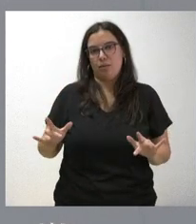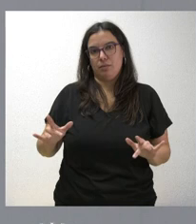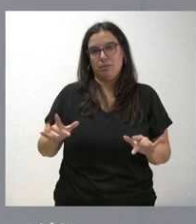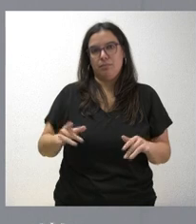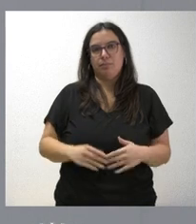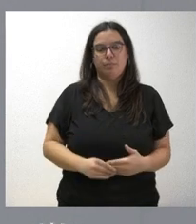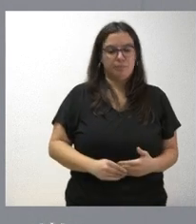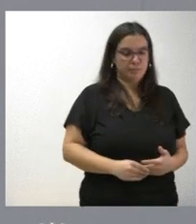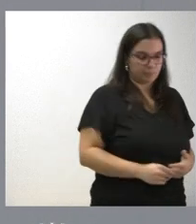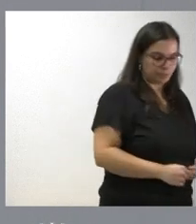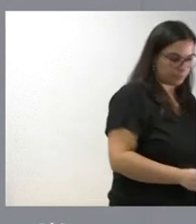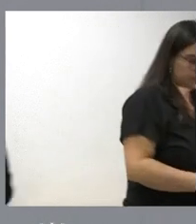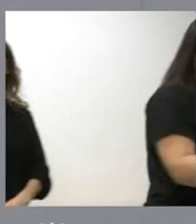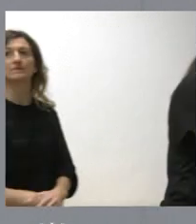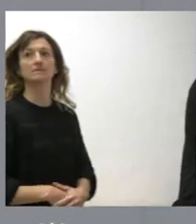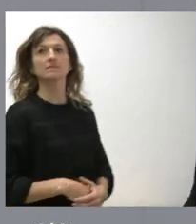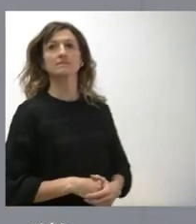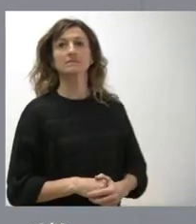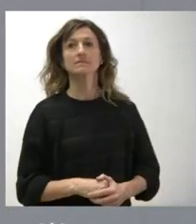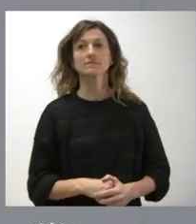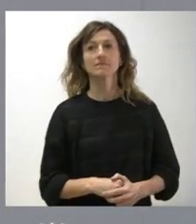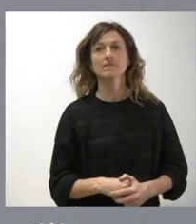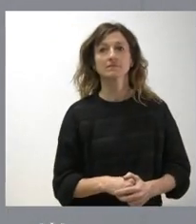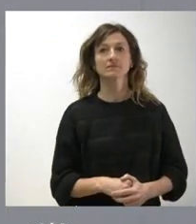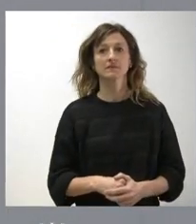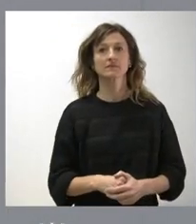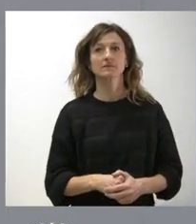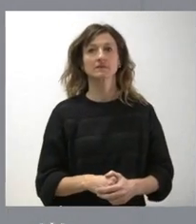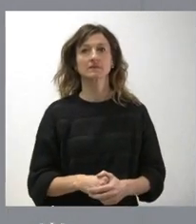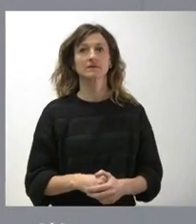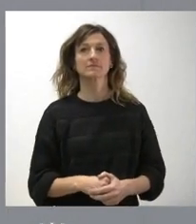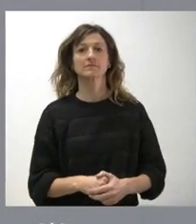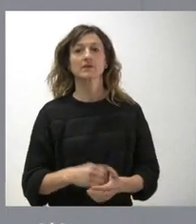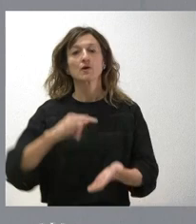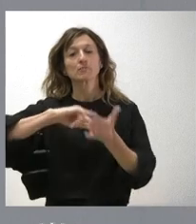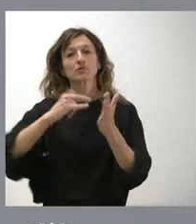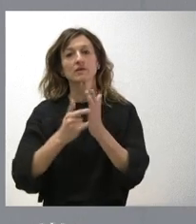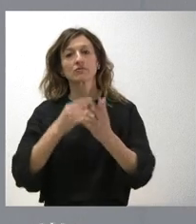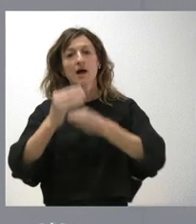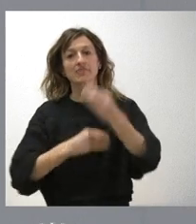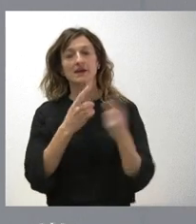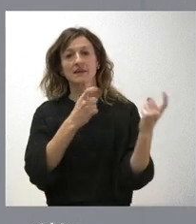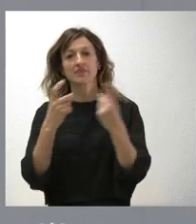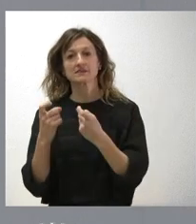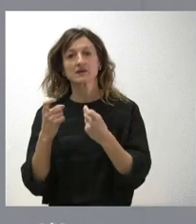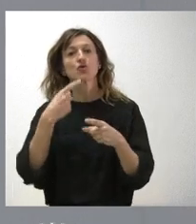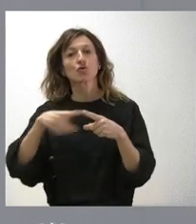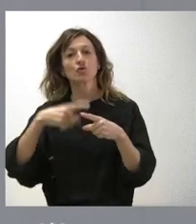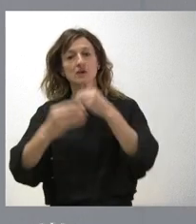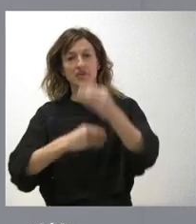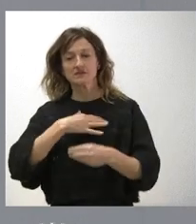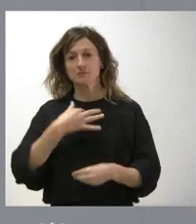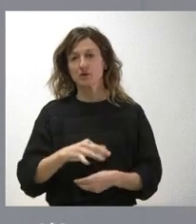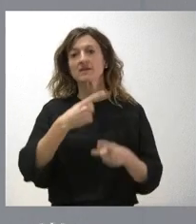citadas se trata de proyectos realizables y necesarios no se va a pedir nada Que sea irrealizable y no se va a pedir nada que no sea